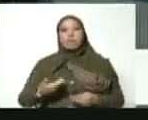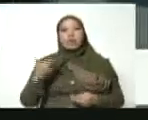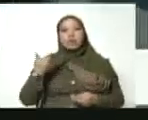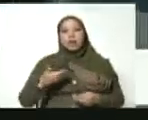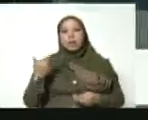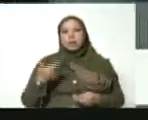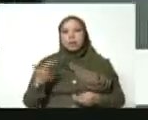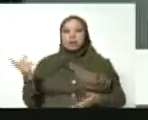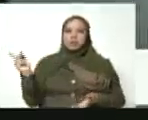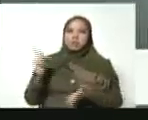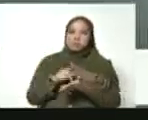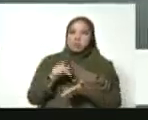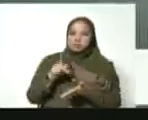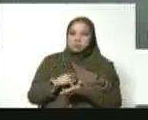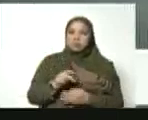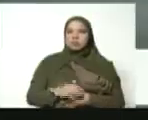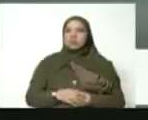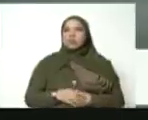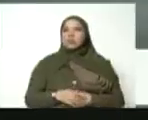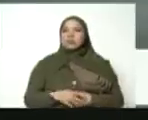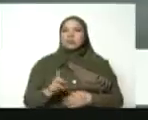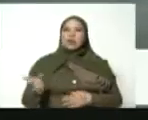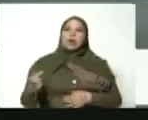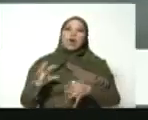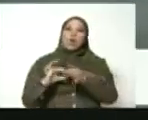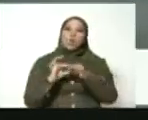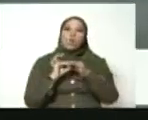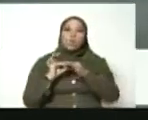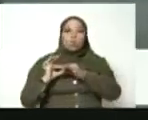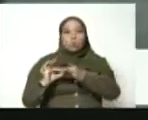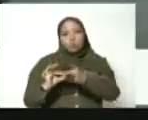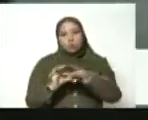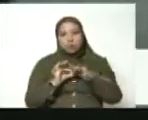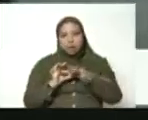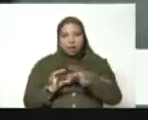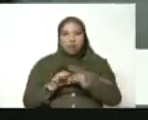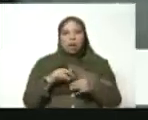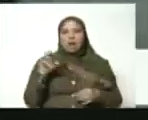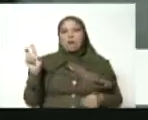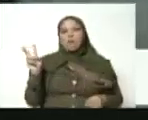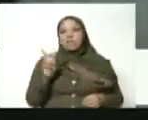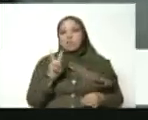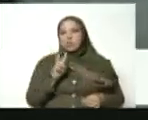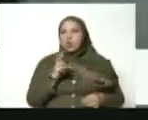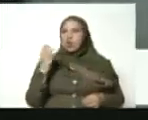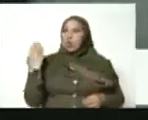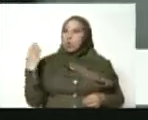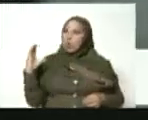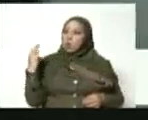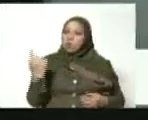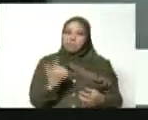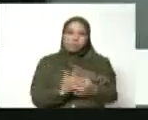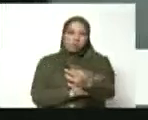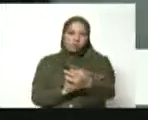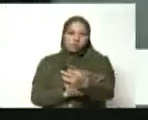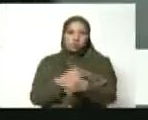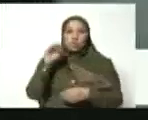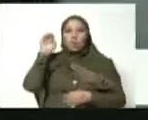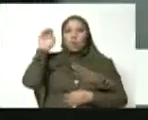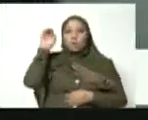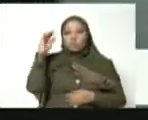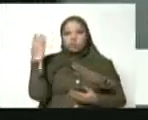importante porque une a dos países que no están separados. Somos países hermanos y tenemos un destino común. Tener